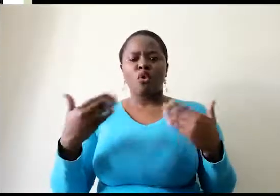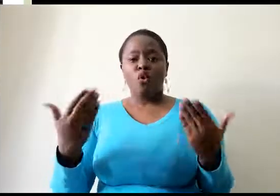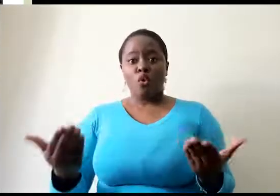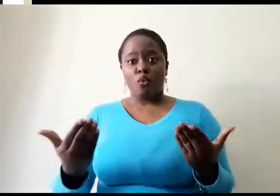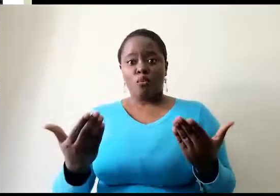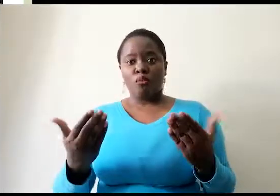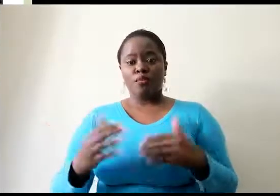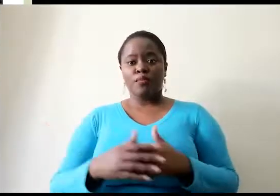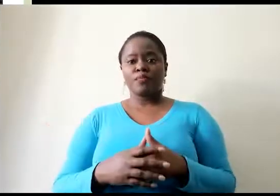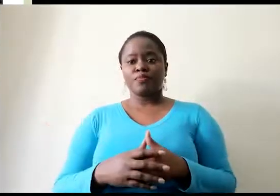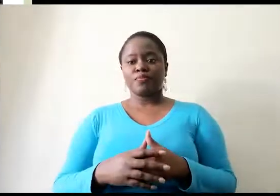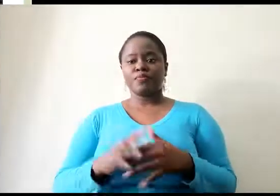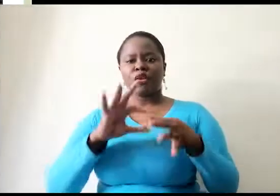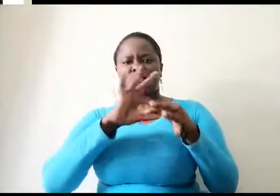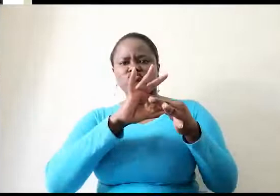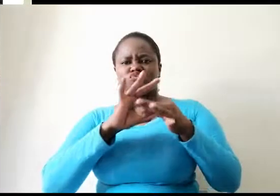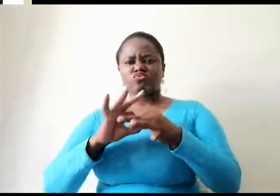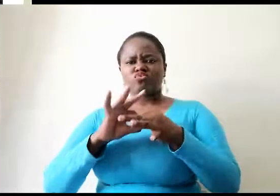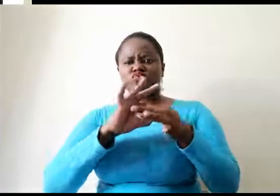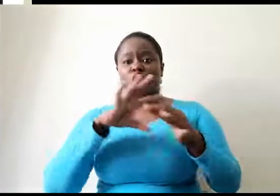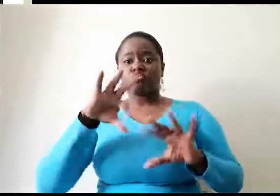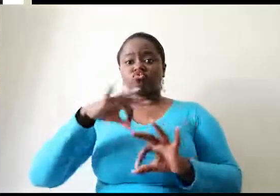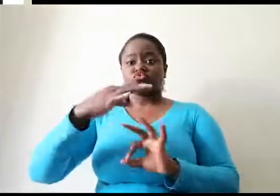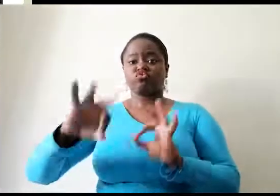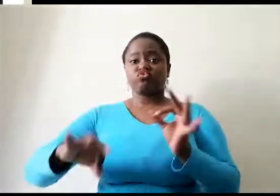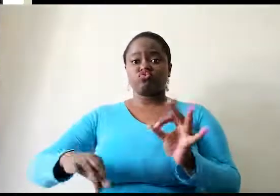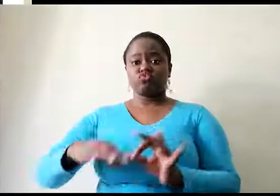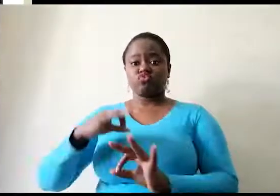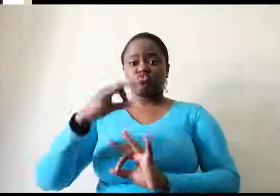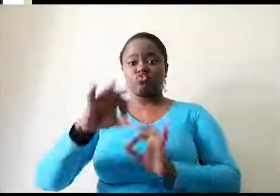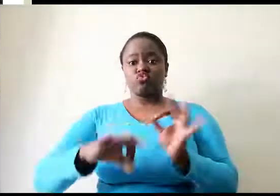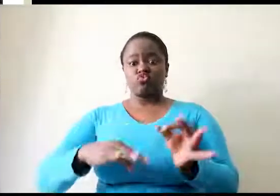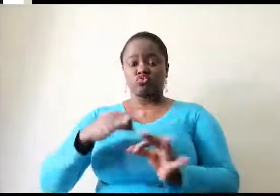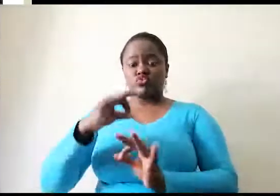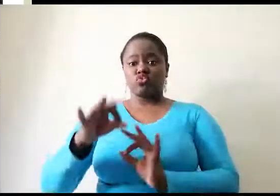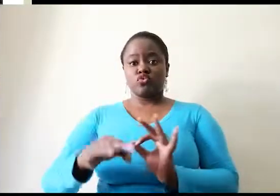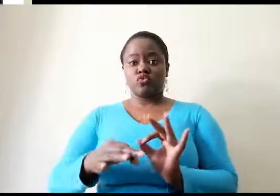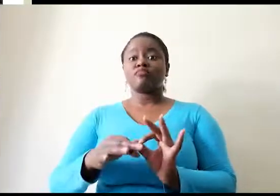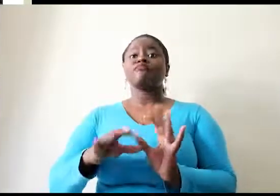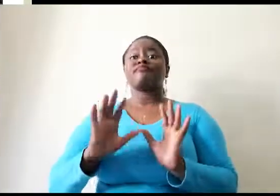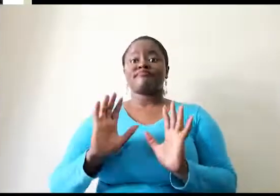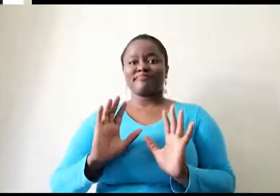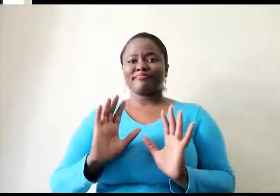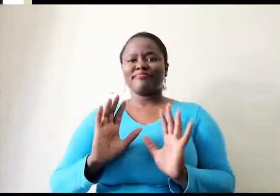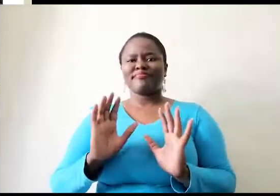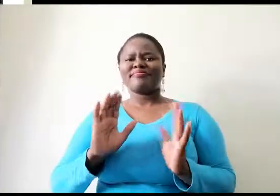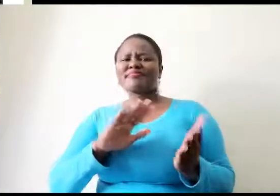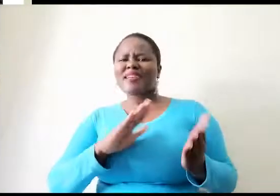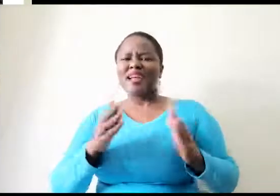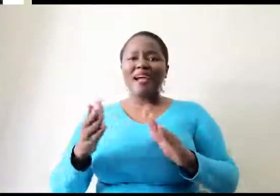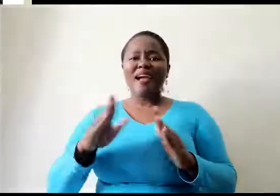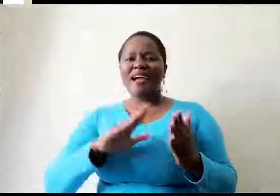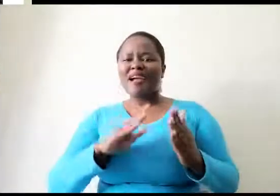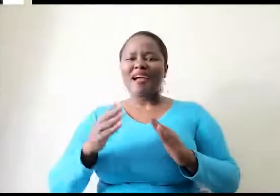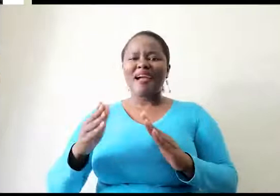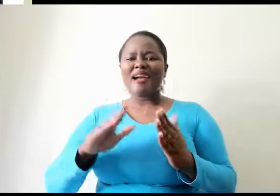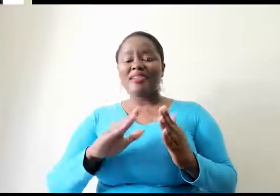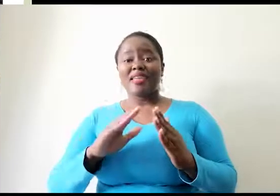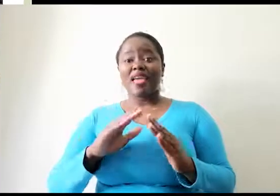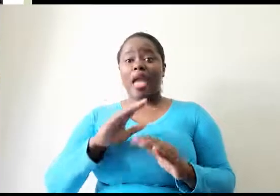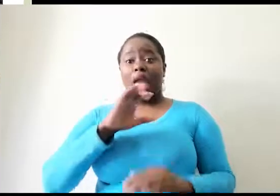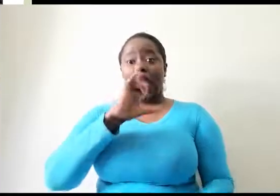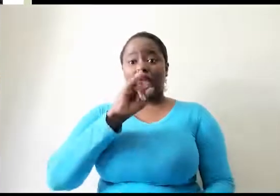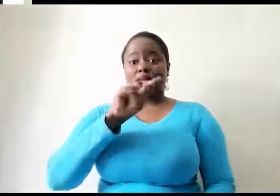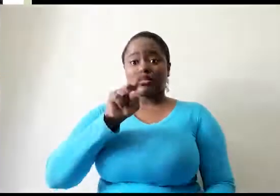debido a la unión y a la separación de los átomos. En esto se adelantó un poco a Einstein y su